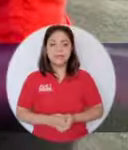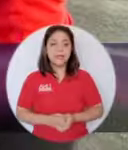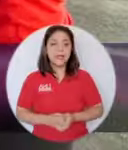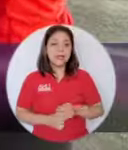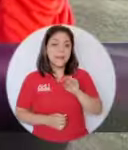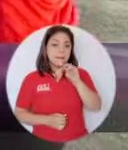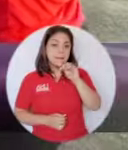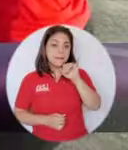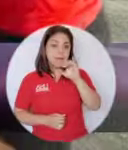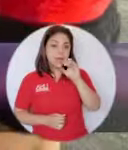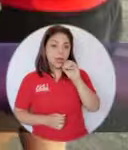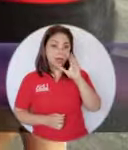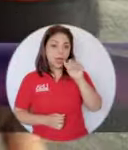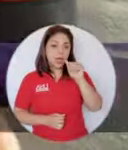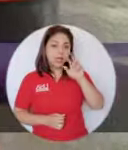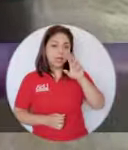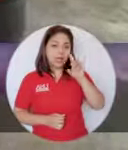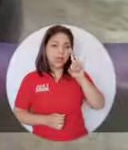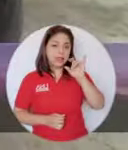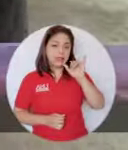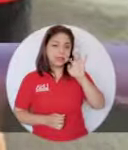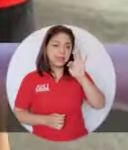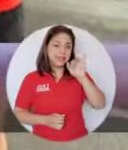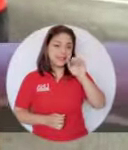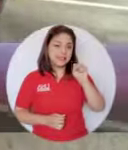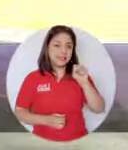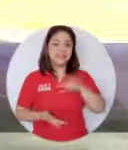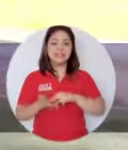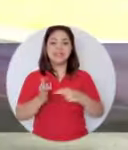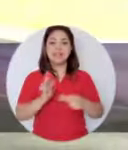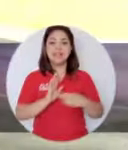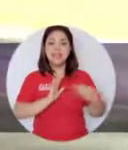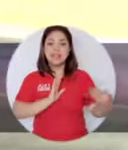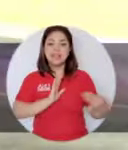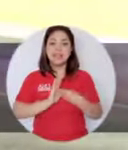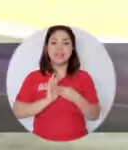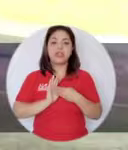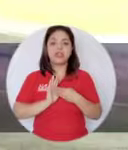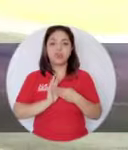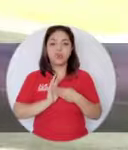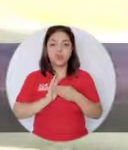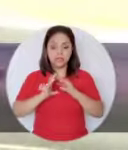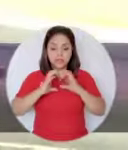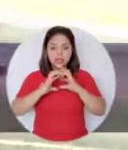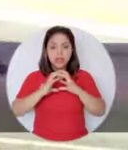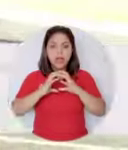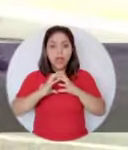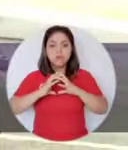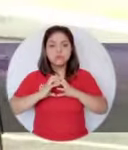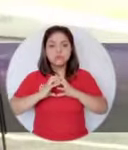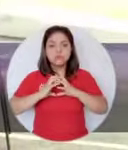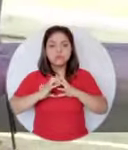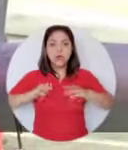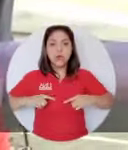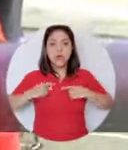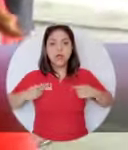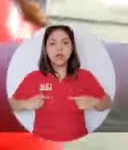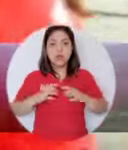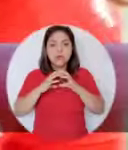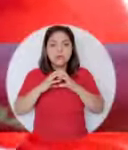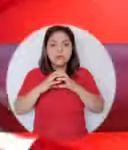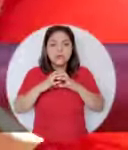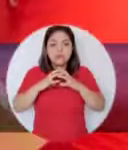tipo de pacientes es la miocarditis, que es un daño a nivel de la estructura del miocardio del corazón,